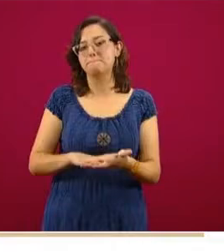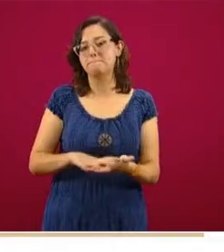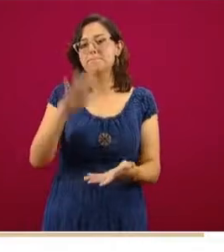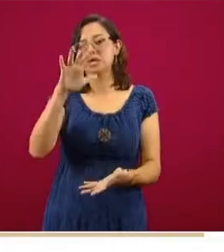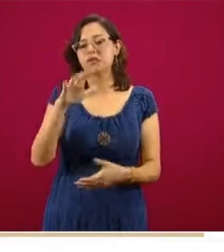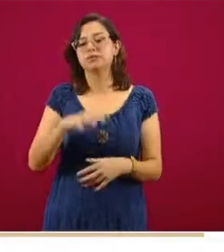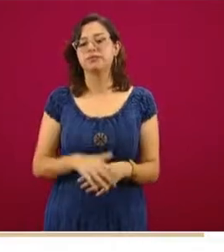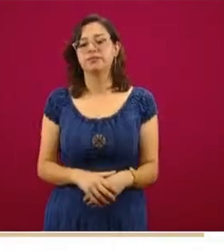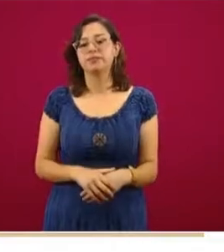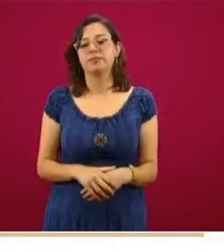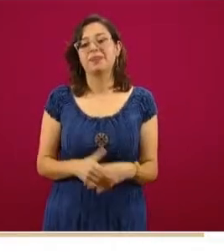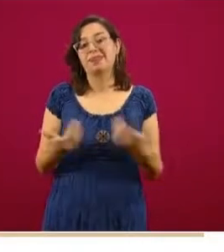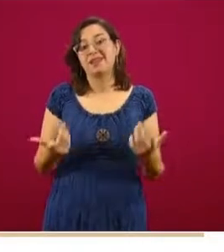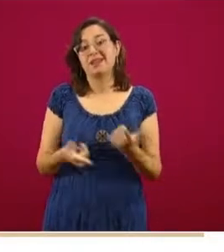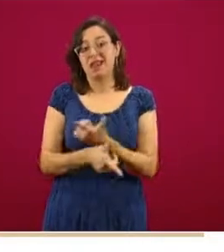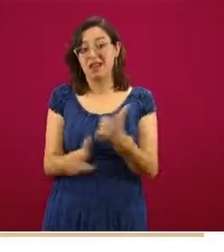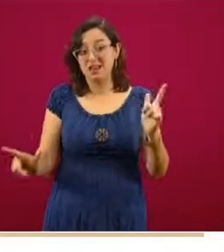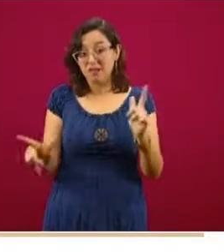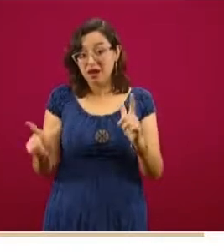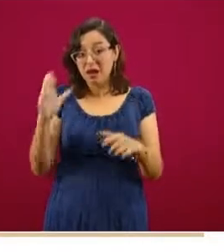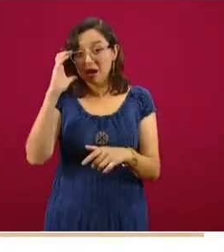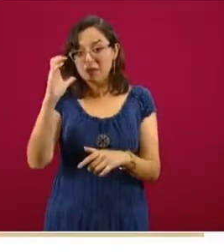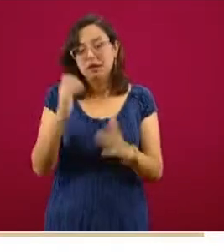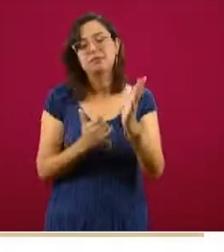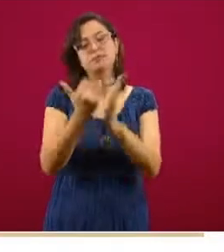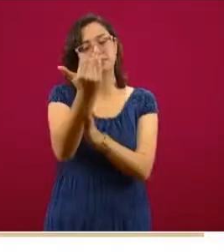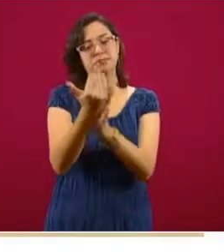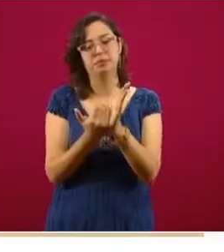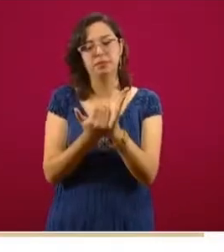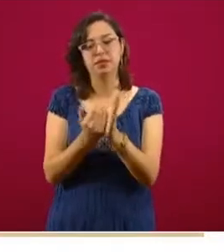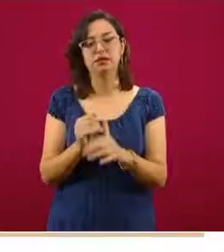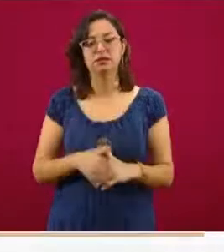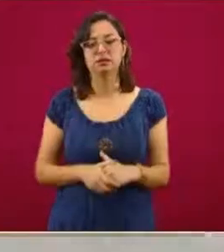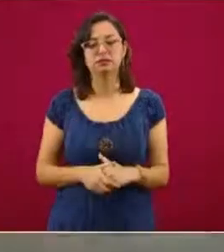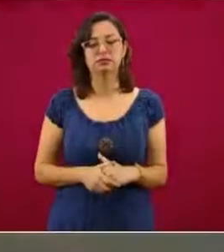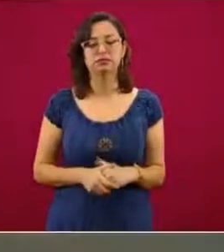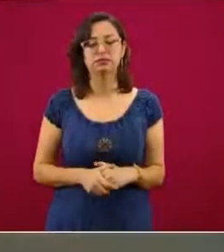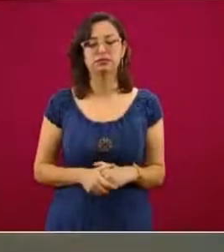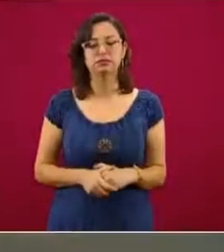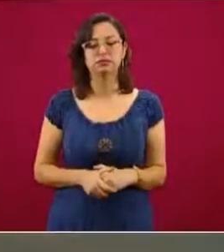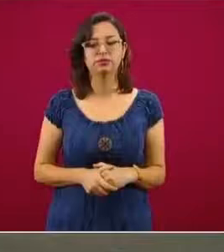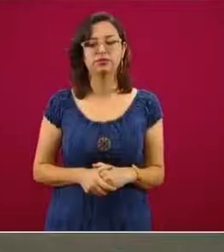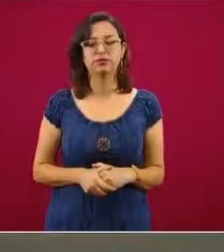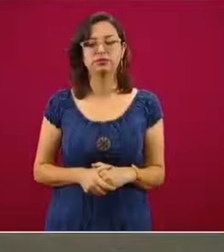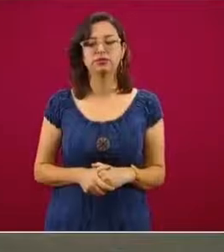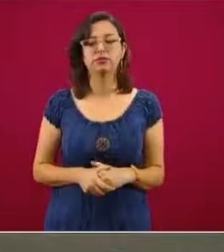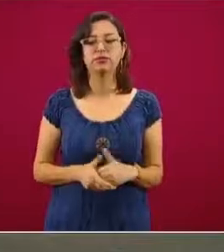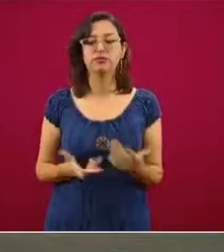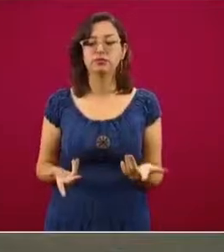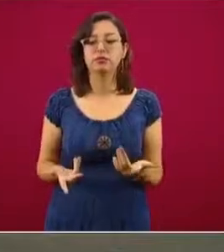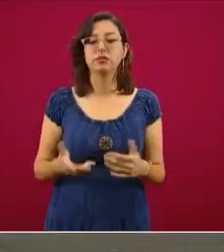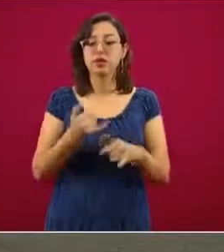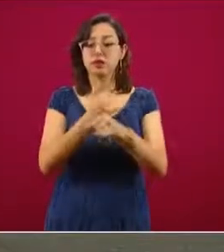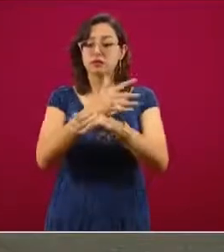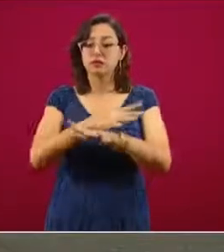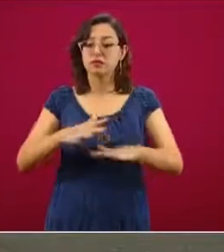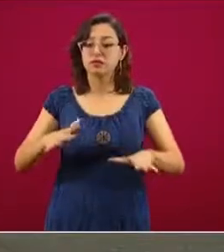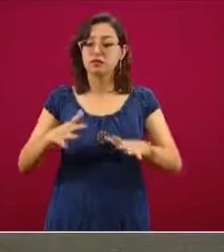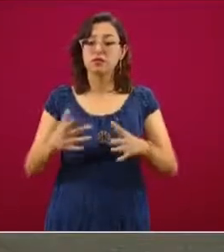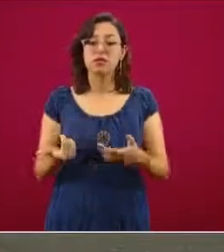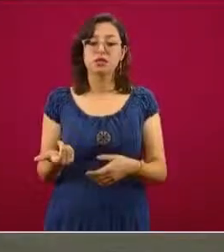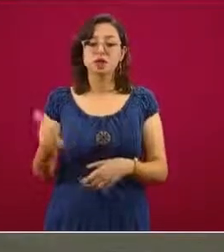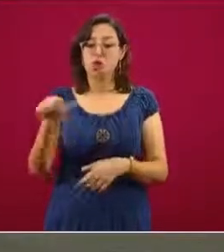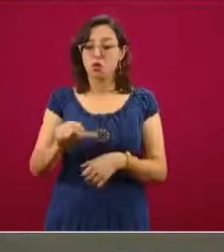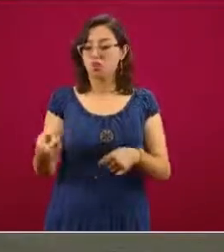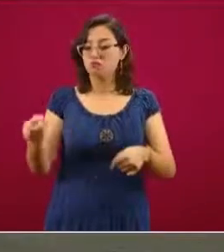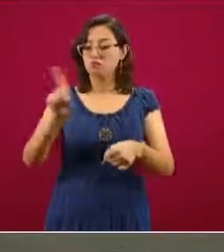por lo tanto la menor disponibilidad de este tipo de camas. Sería la actualización del panorama y la ocupación para el